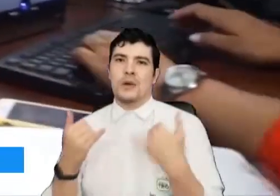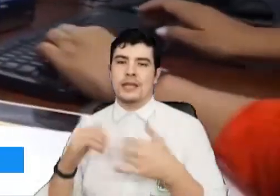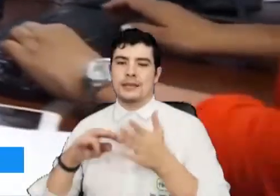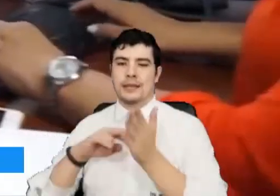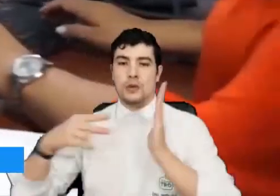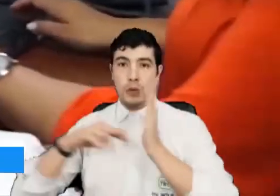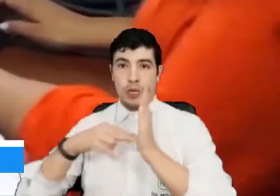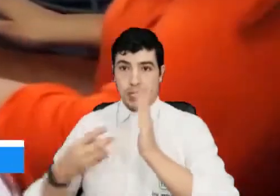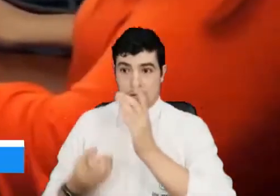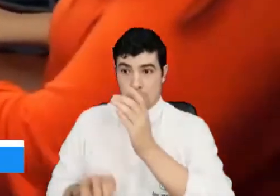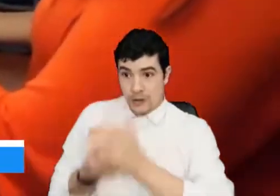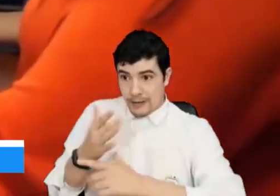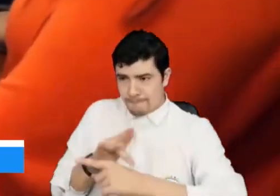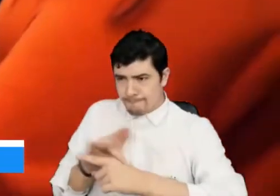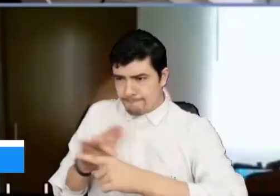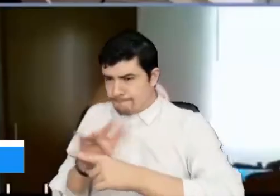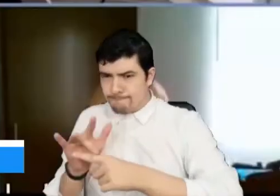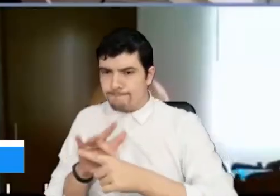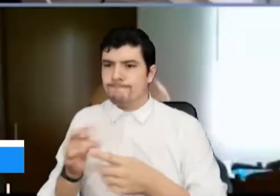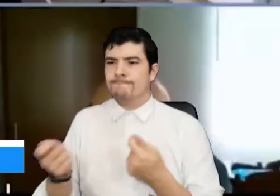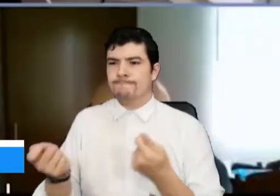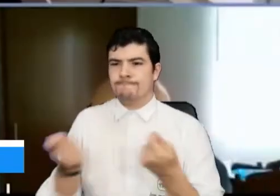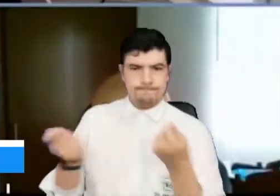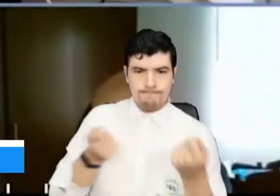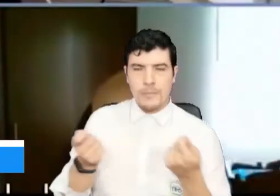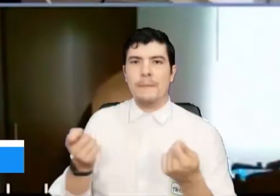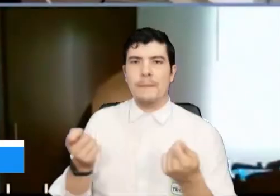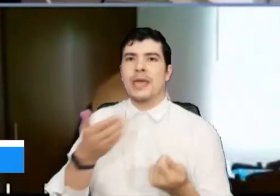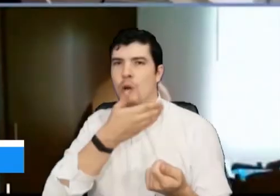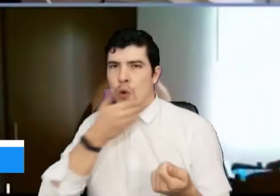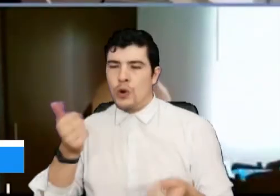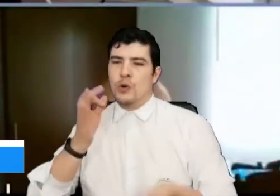para hacer más eficiente la administración de justicia en la nueva normalidad.